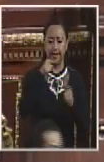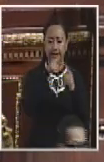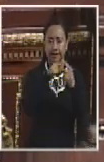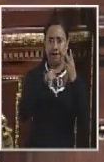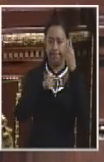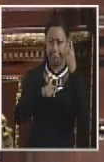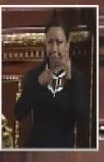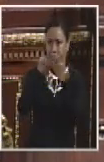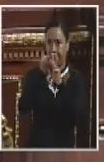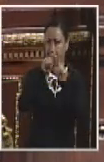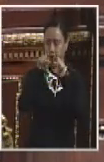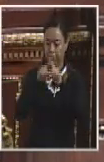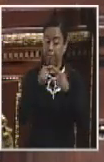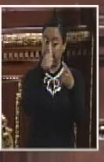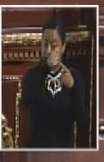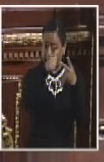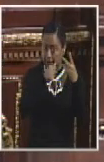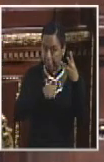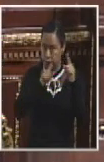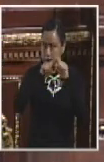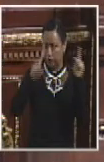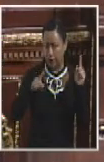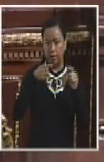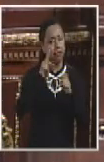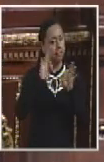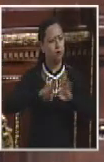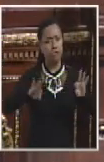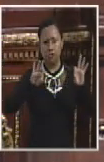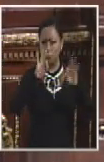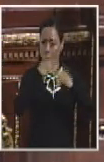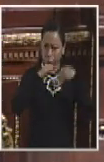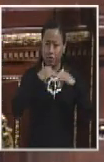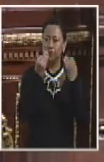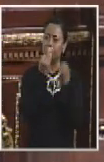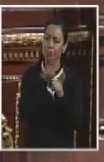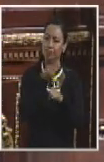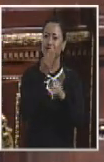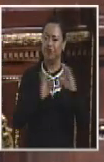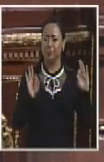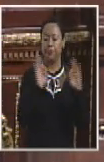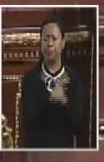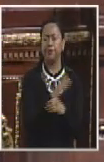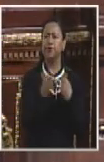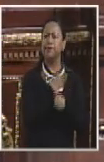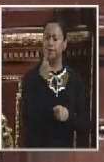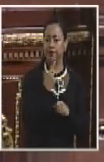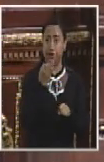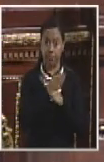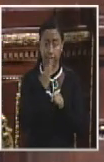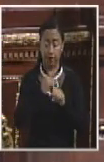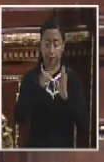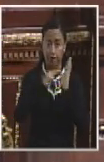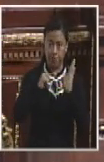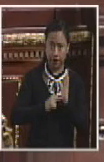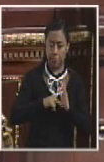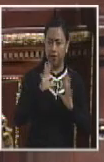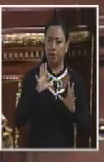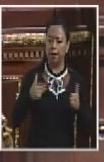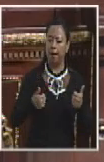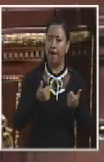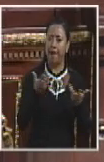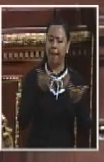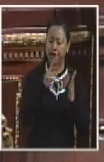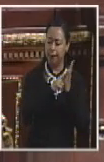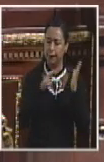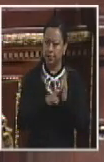distintos, todos de gran trascendencia, pues en el marco jurídico local que regula la actividad